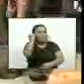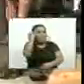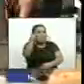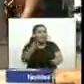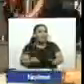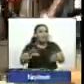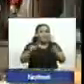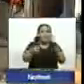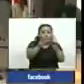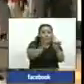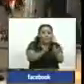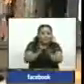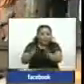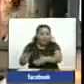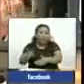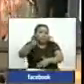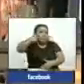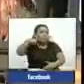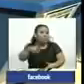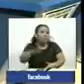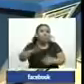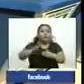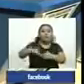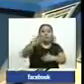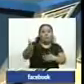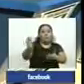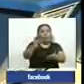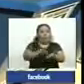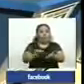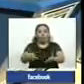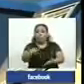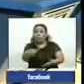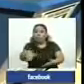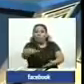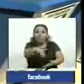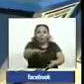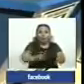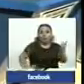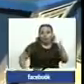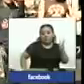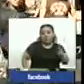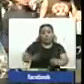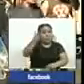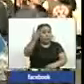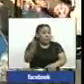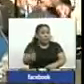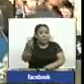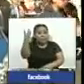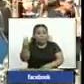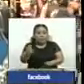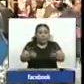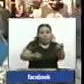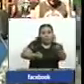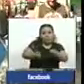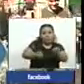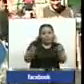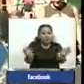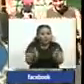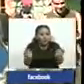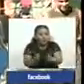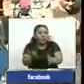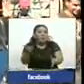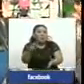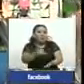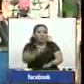es parte de un plan piloto que posteriormente será replicado en otras zonas de San Salvador. A diario, los camiones de aseo de la comuna